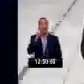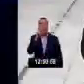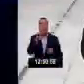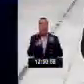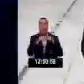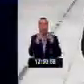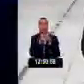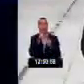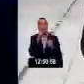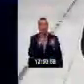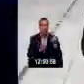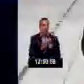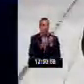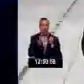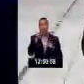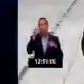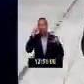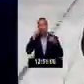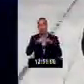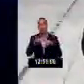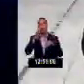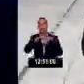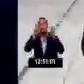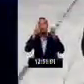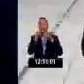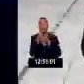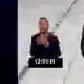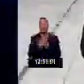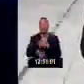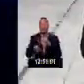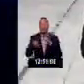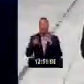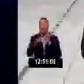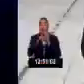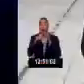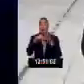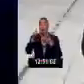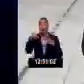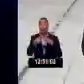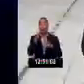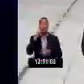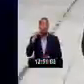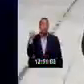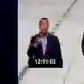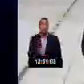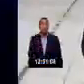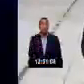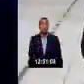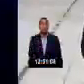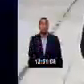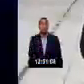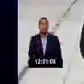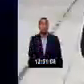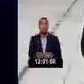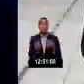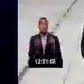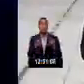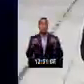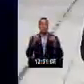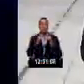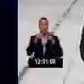COIP. Algunos grupos a favor y en contra, por ejemplo, de la despenalización del aborto, han anunciado que efectuarán plantones en los exteriores